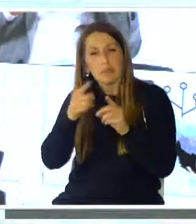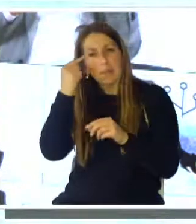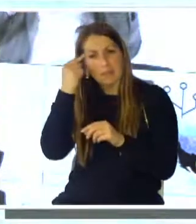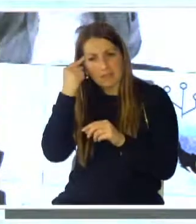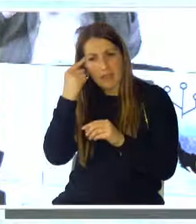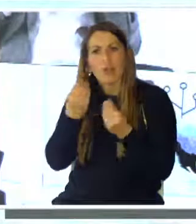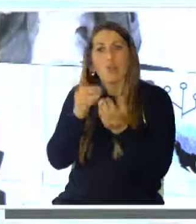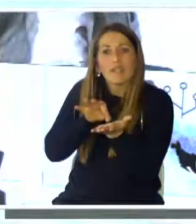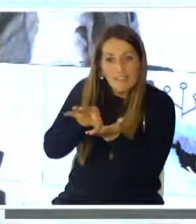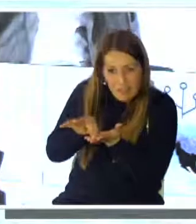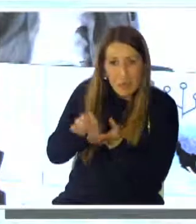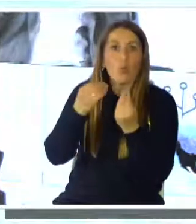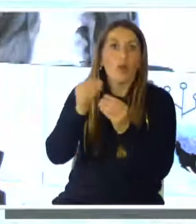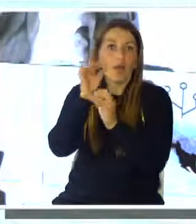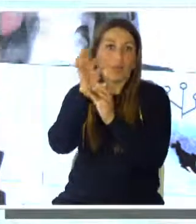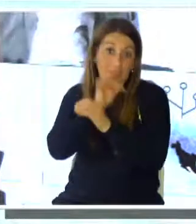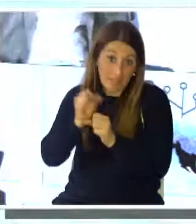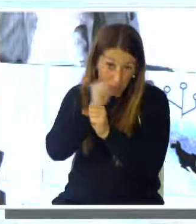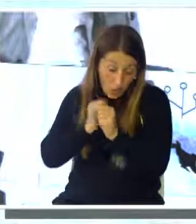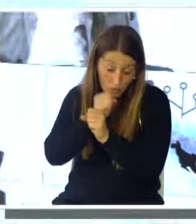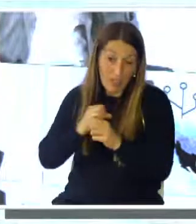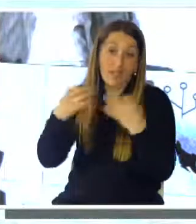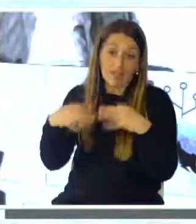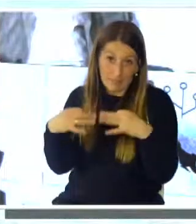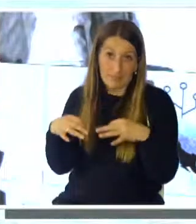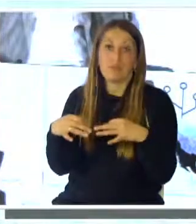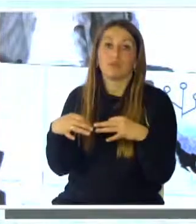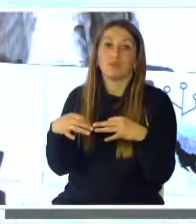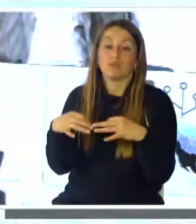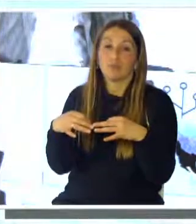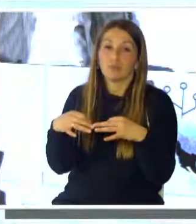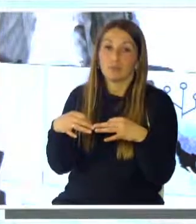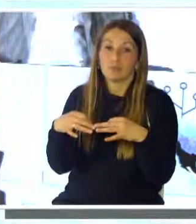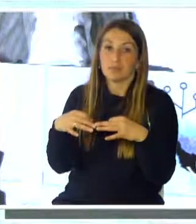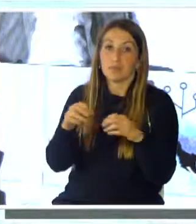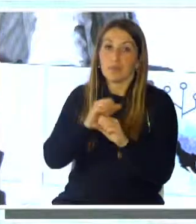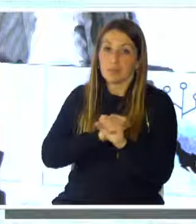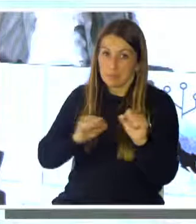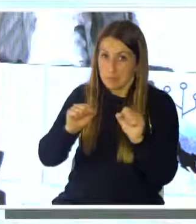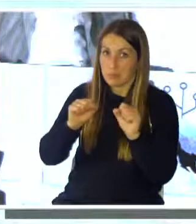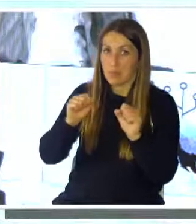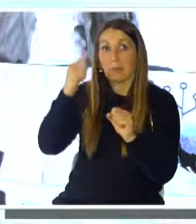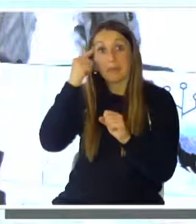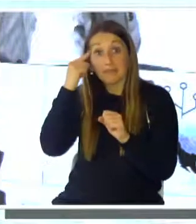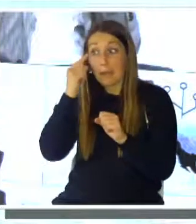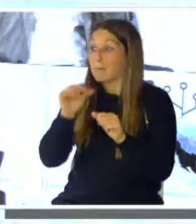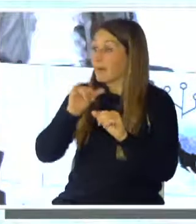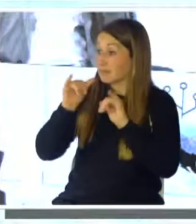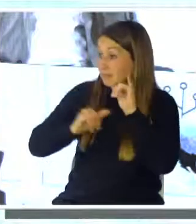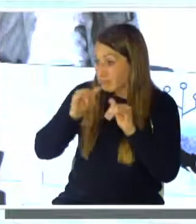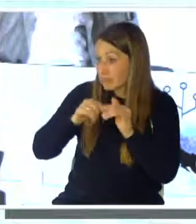servidor qué tipo de tecnología tenemos qué tenemos que montar para poder procesar toda esta información